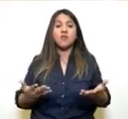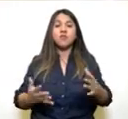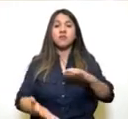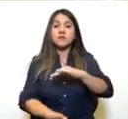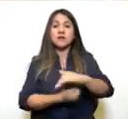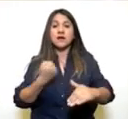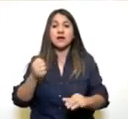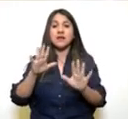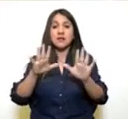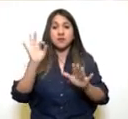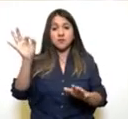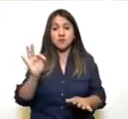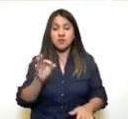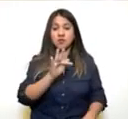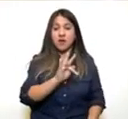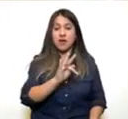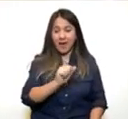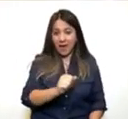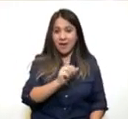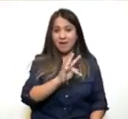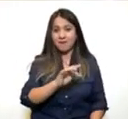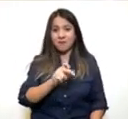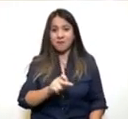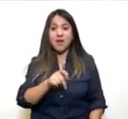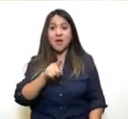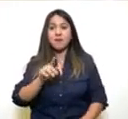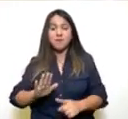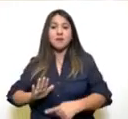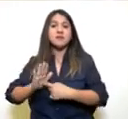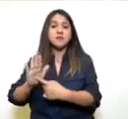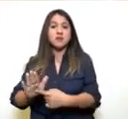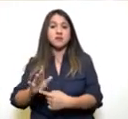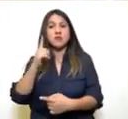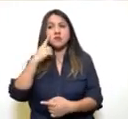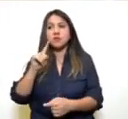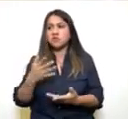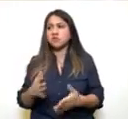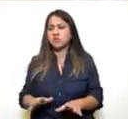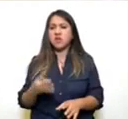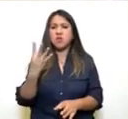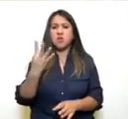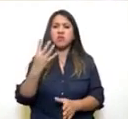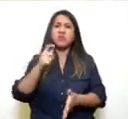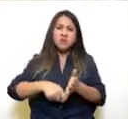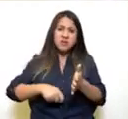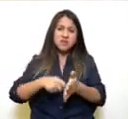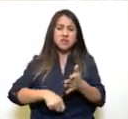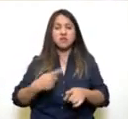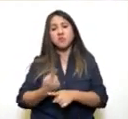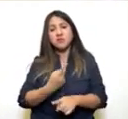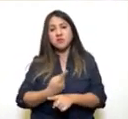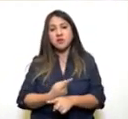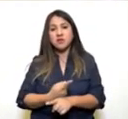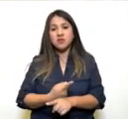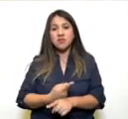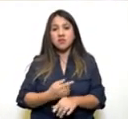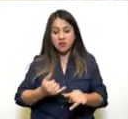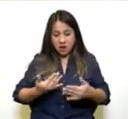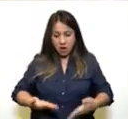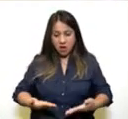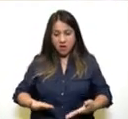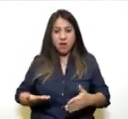10% de la afp ahí recién lo que nos va a presentar pero llevamos cuatro meses recién ahora vino a